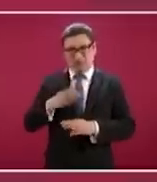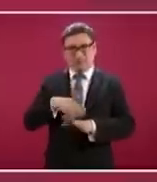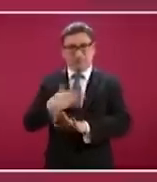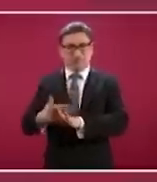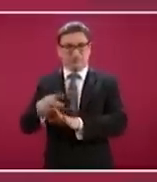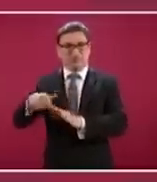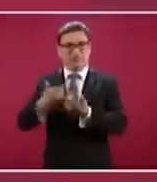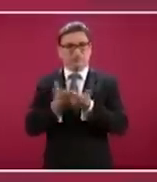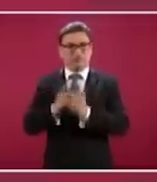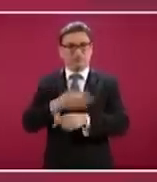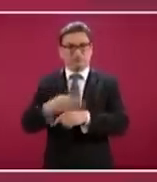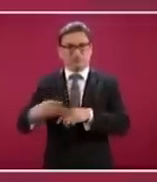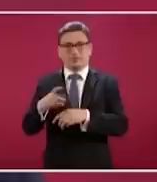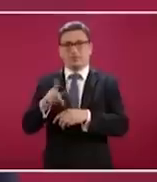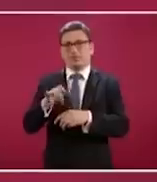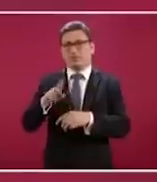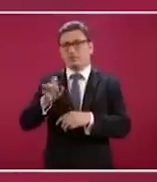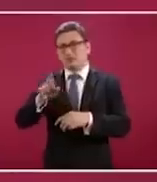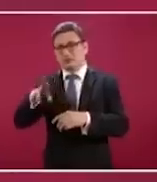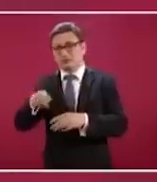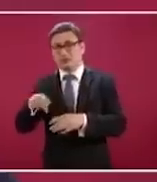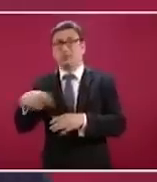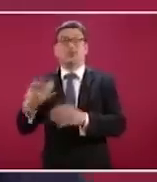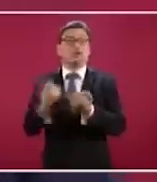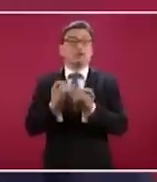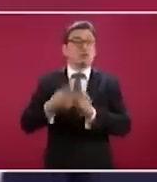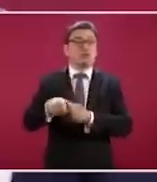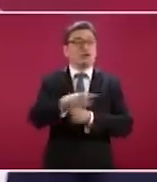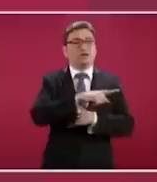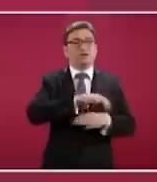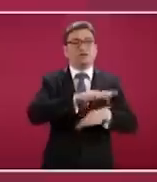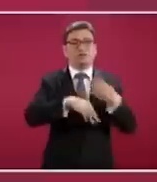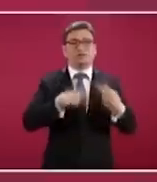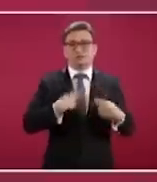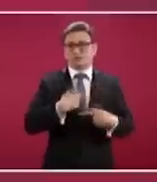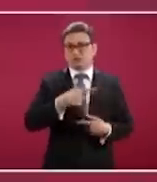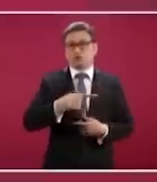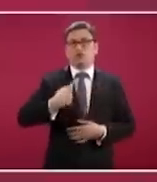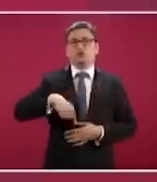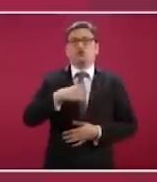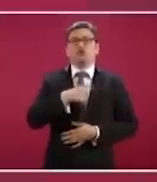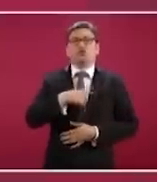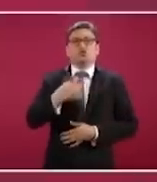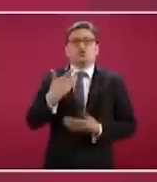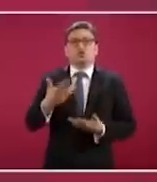todos. Tenemos la gran ventaja